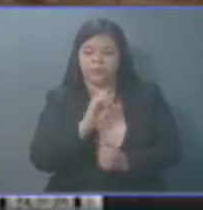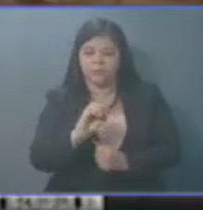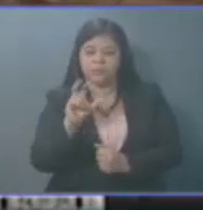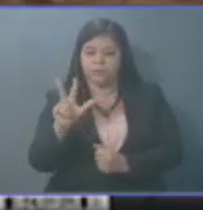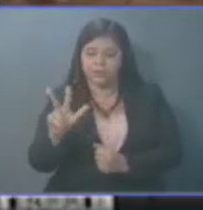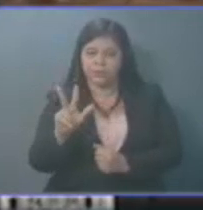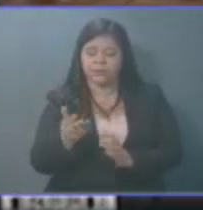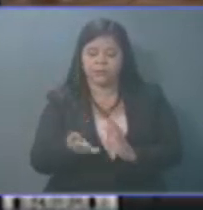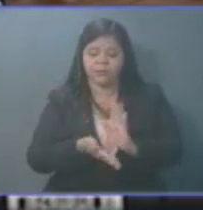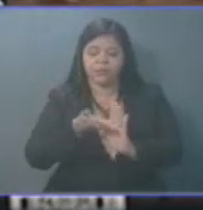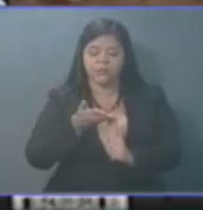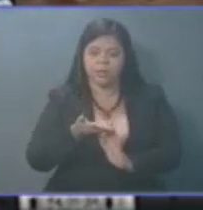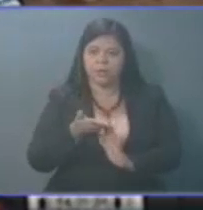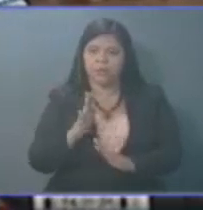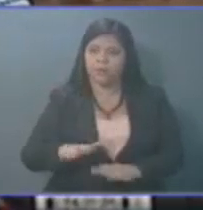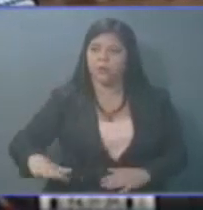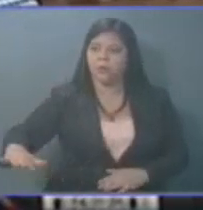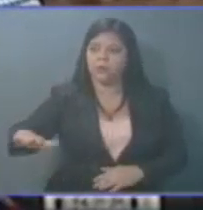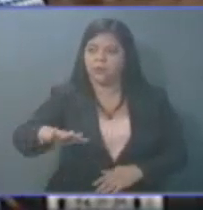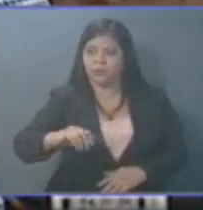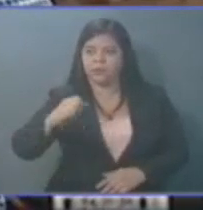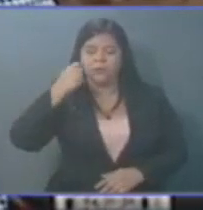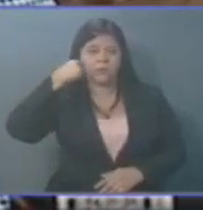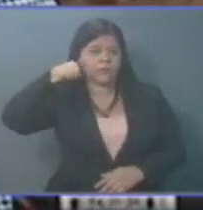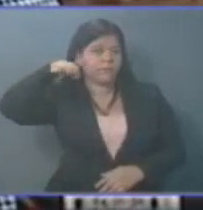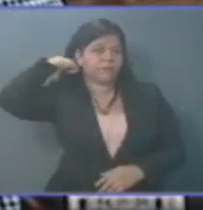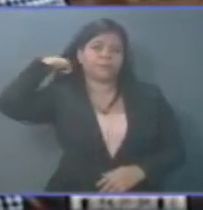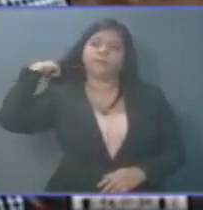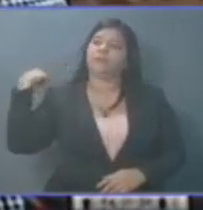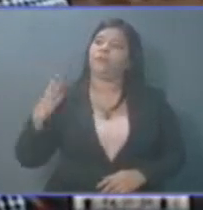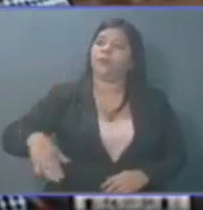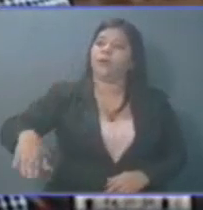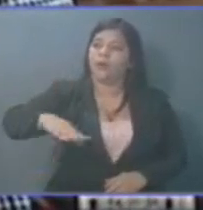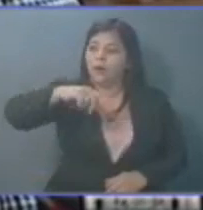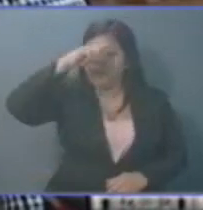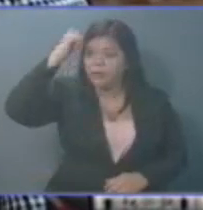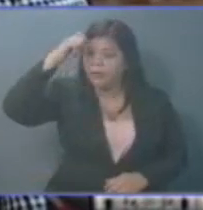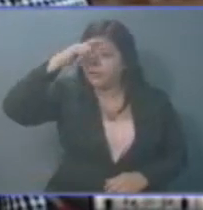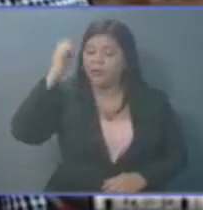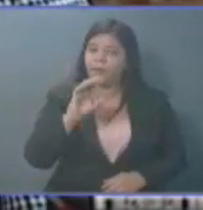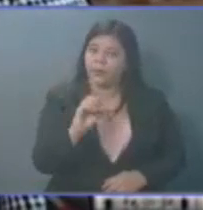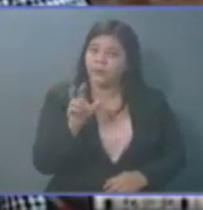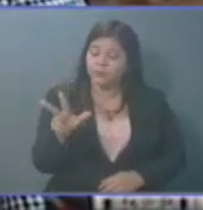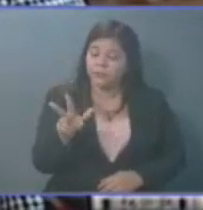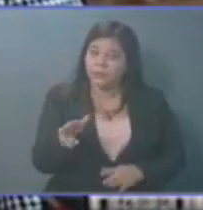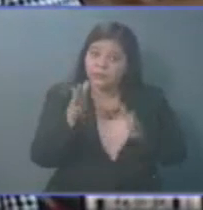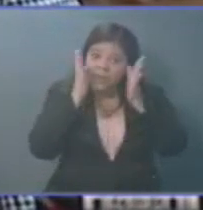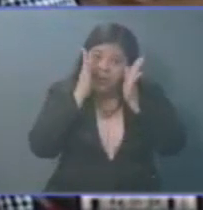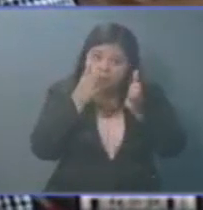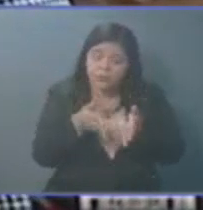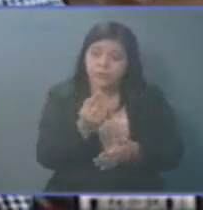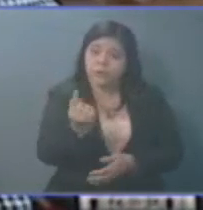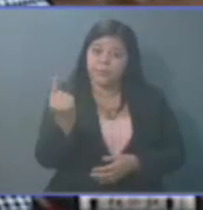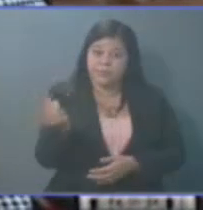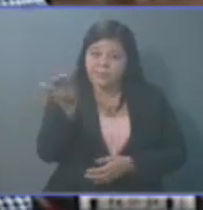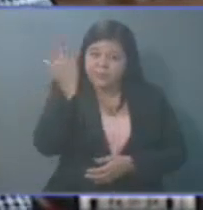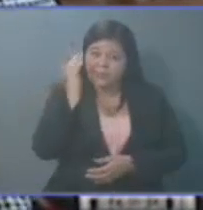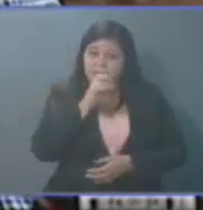03 Desarrollo Territorial, líneas de trabajo 03 Atención a Veteranos